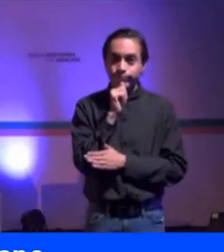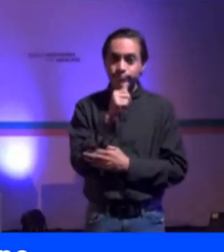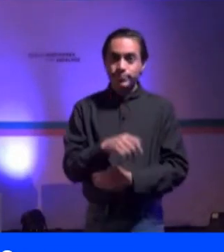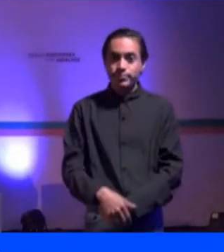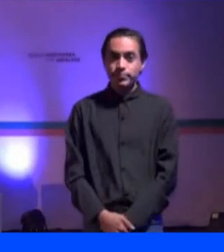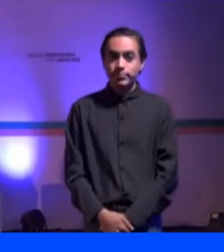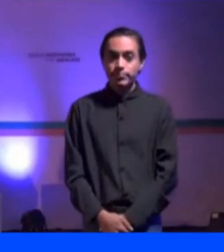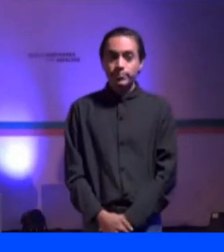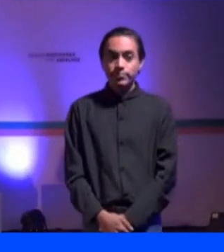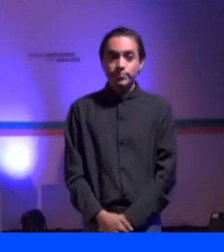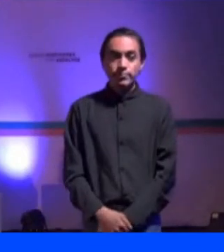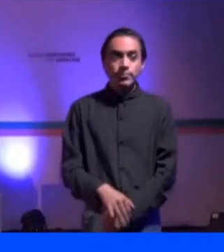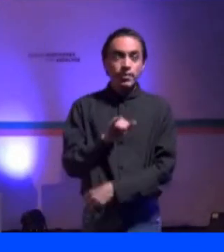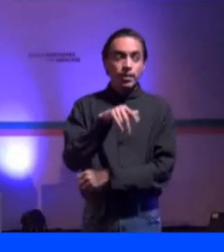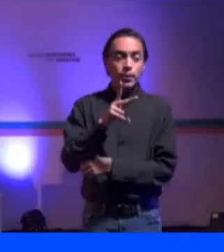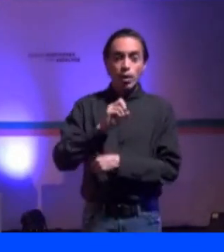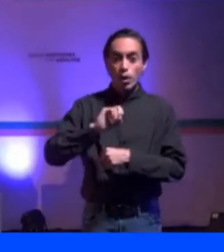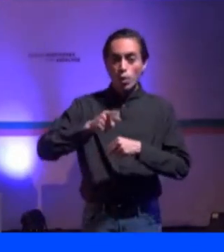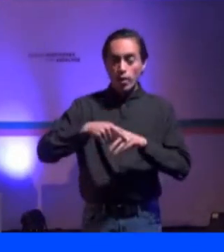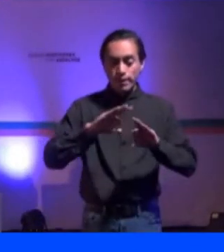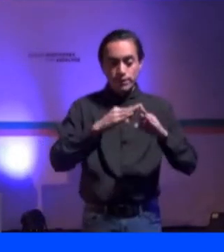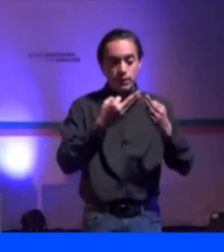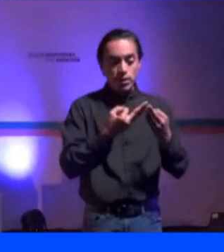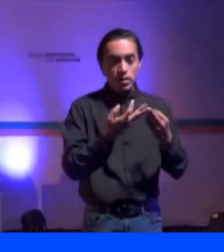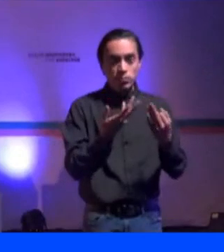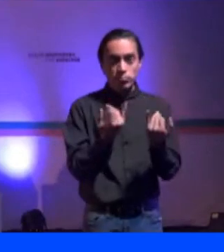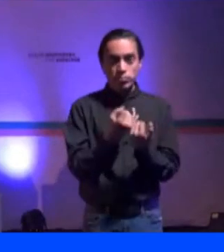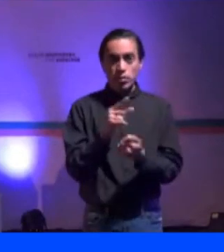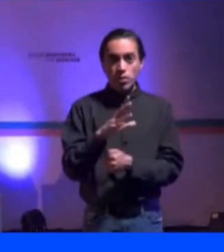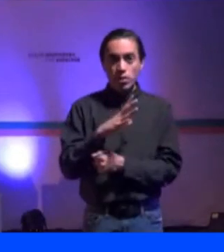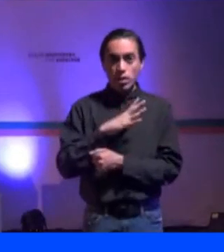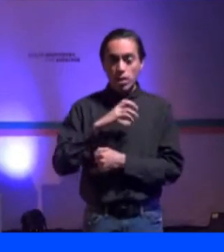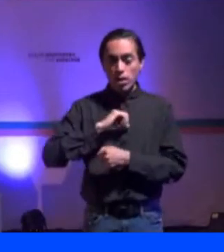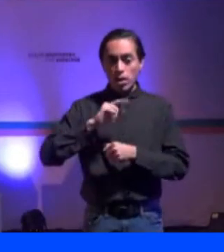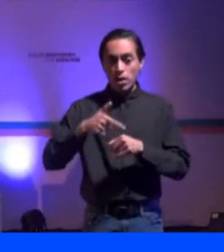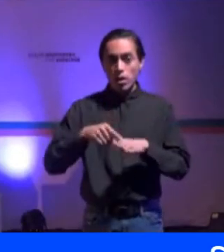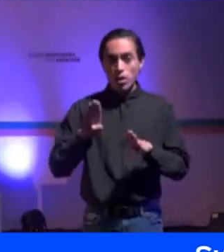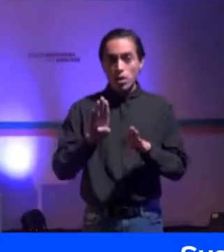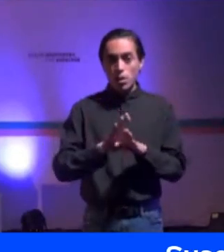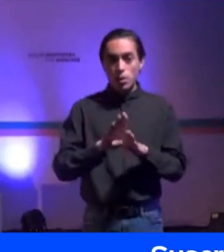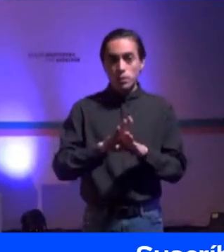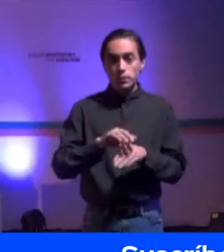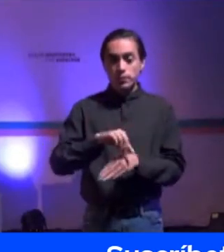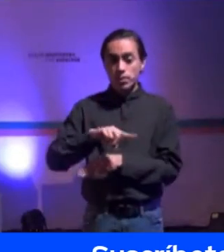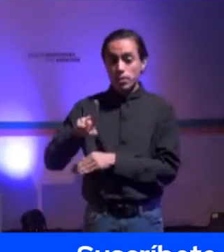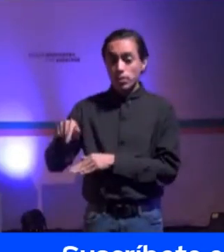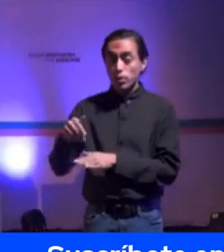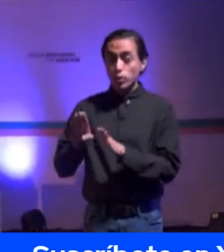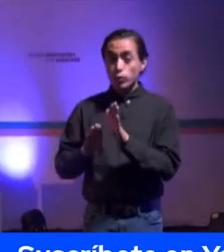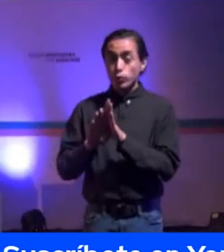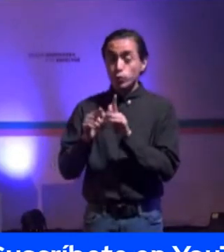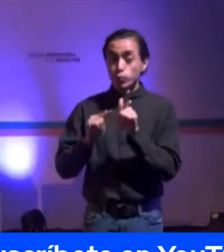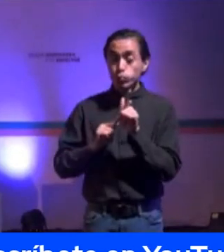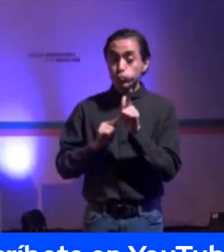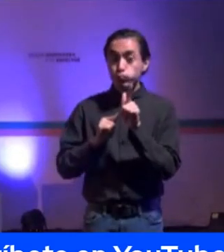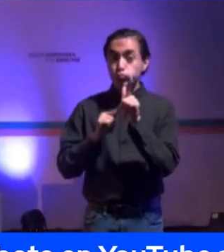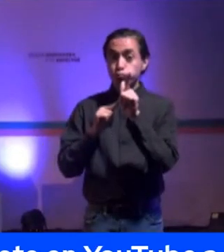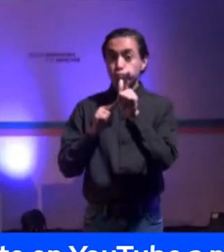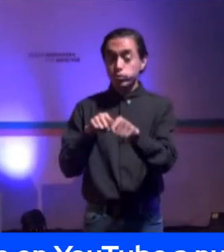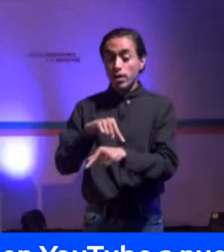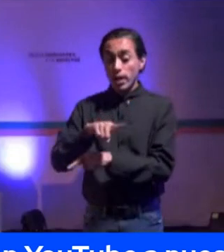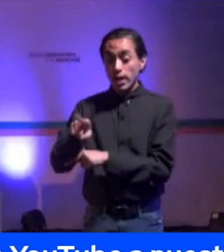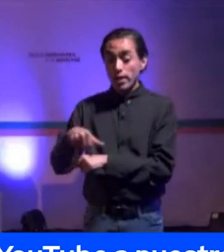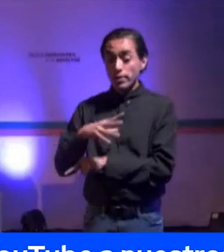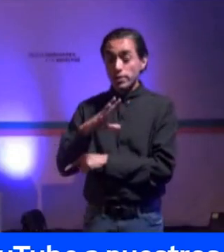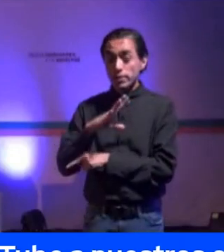Sí, pero de alguna manera también estamos extendiéndole la vida, les estamos dando oxígeno a estos que